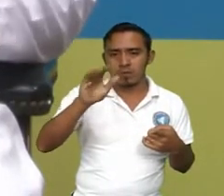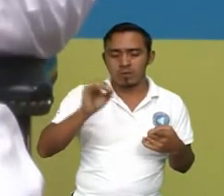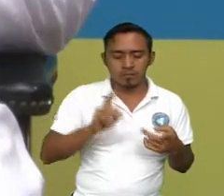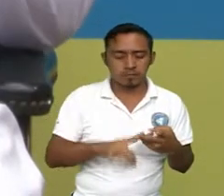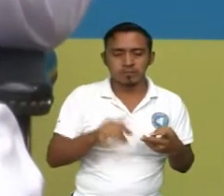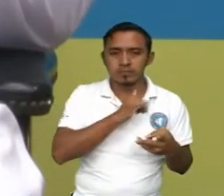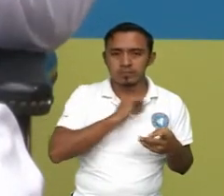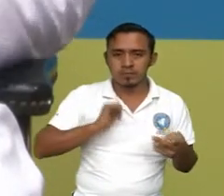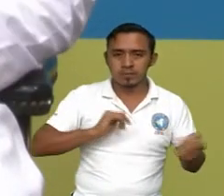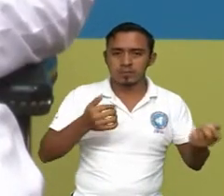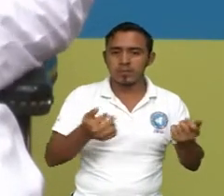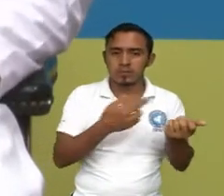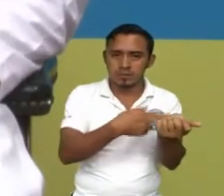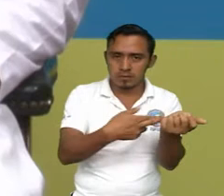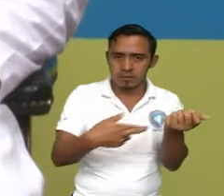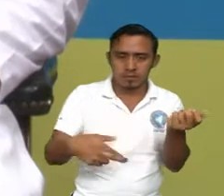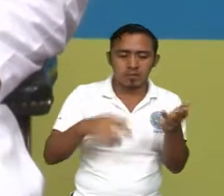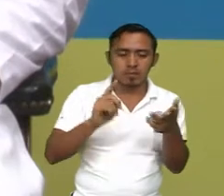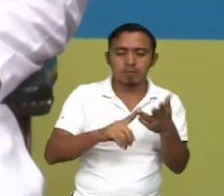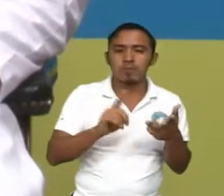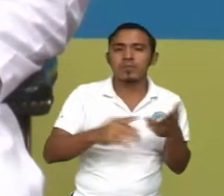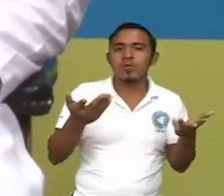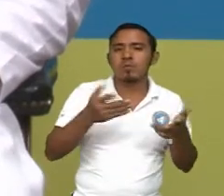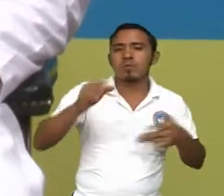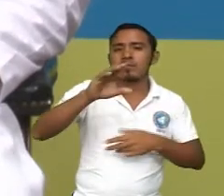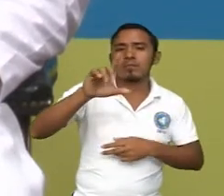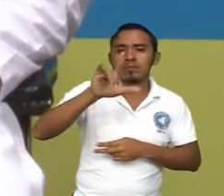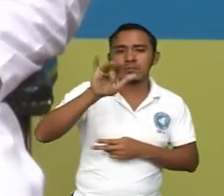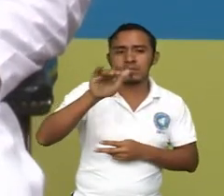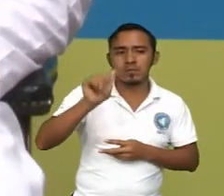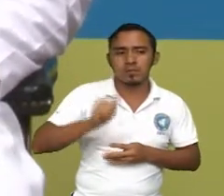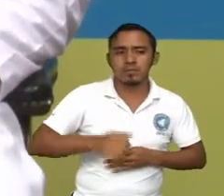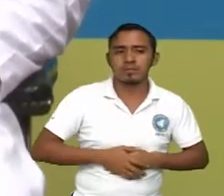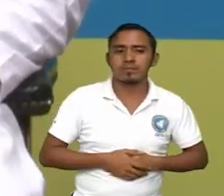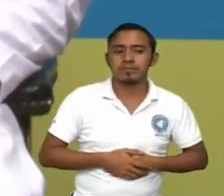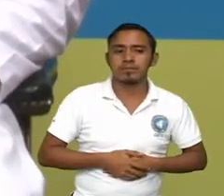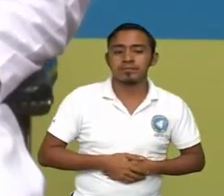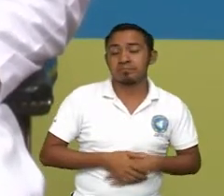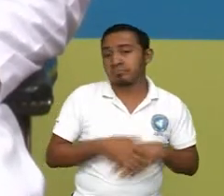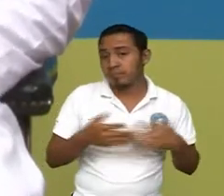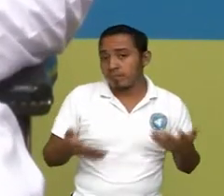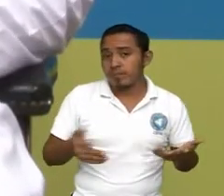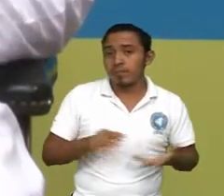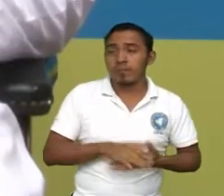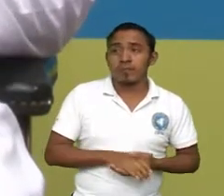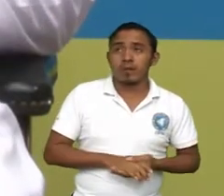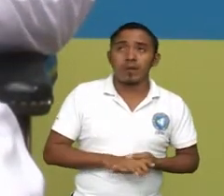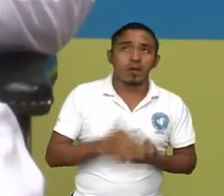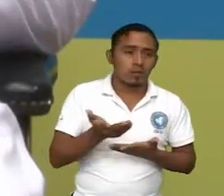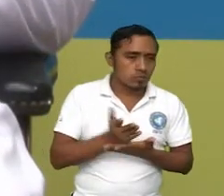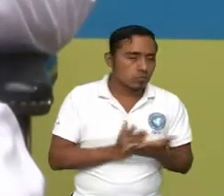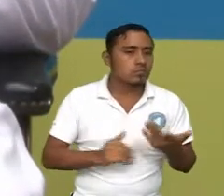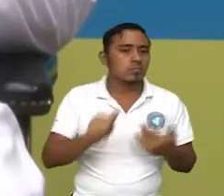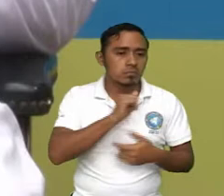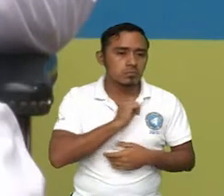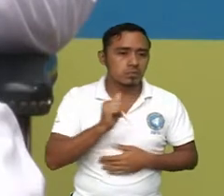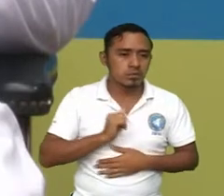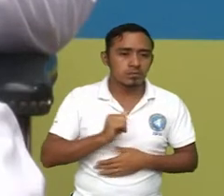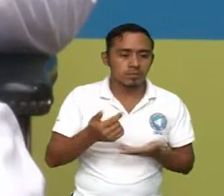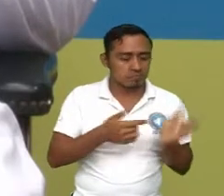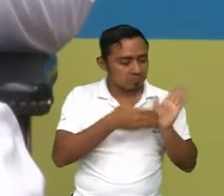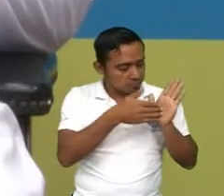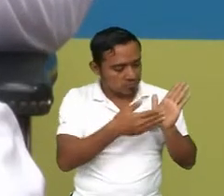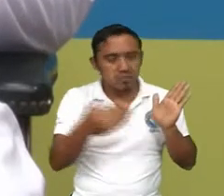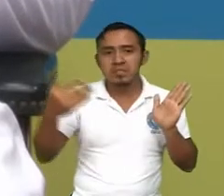la sangre y lo más importante la clínica ya que por ejemplo esta ex hay exámenes que pueden salirte negativo